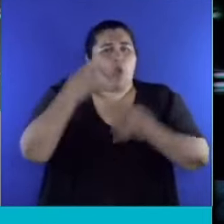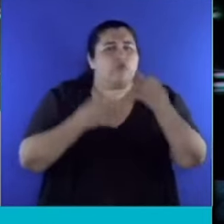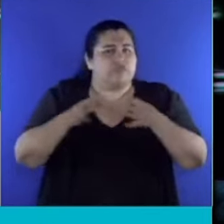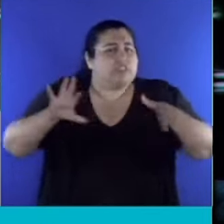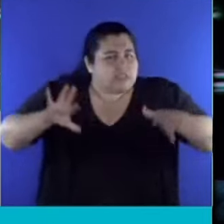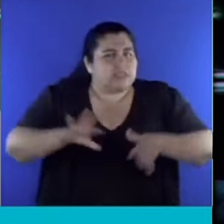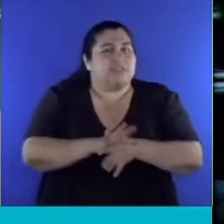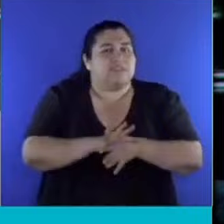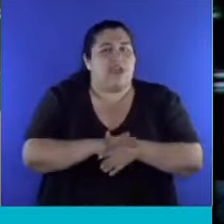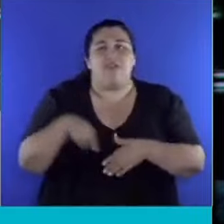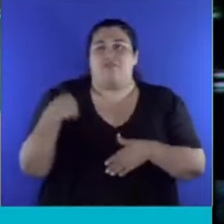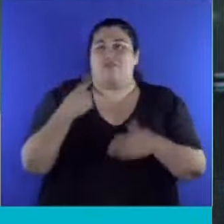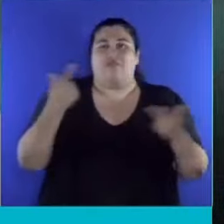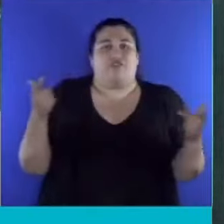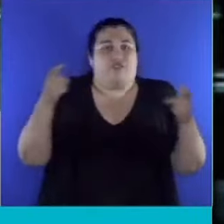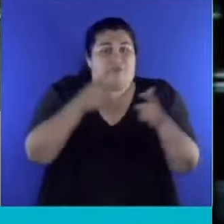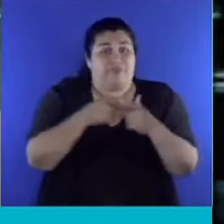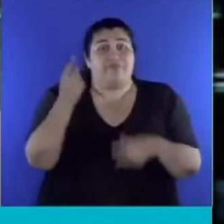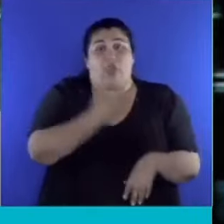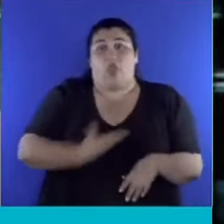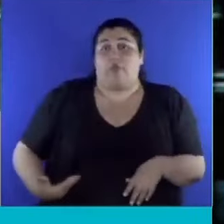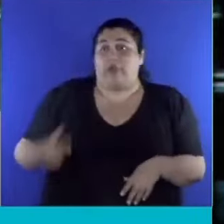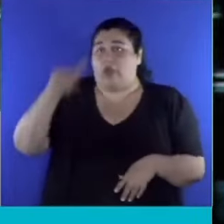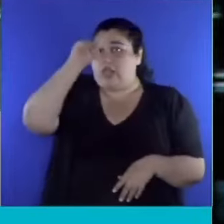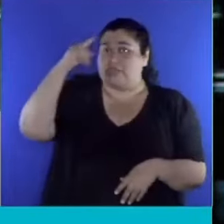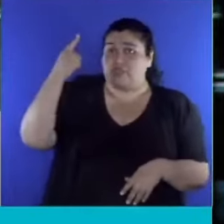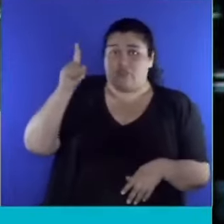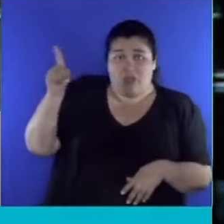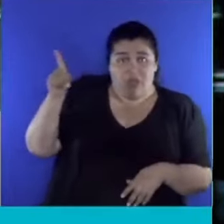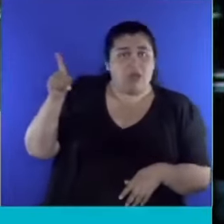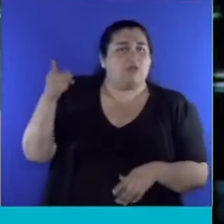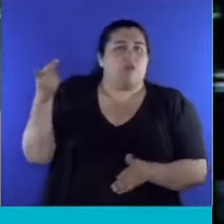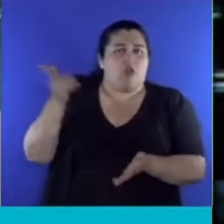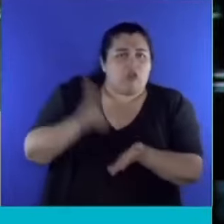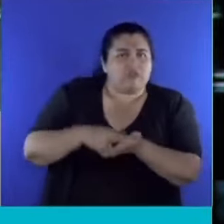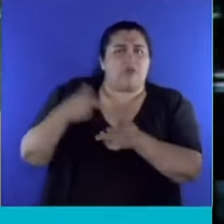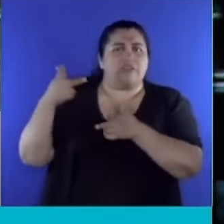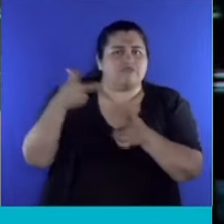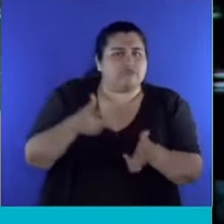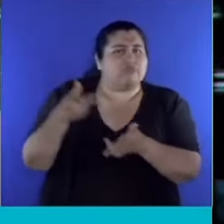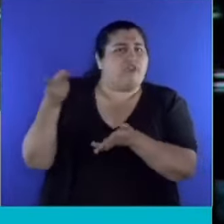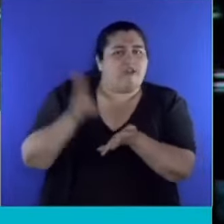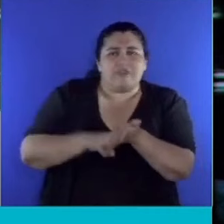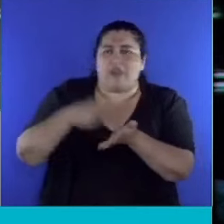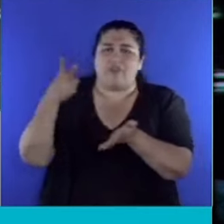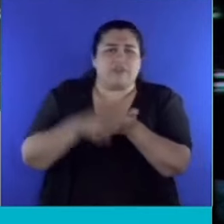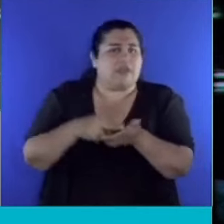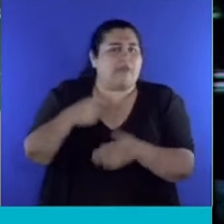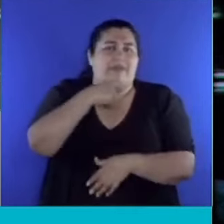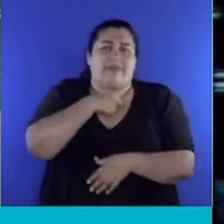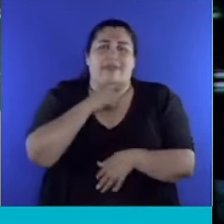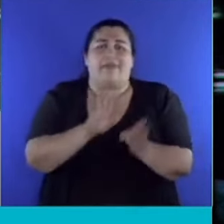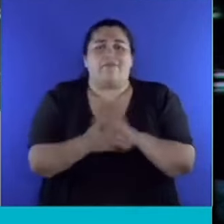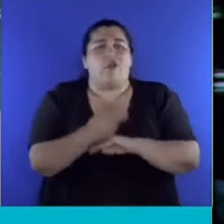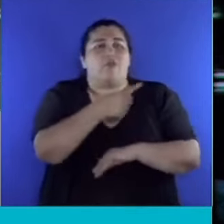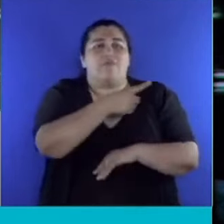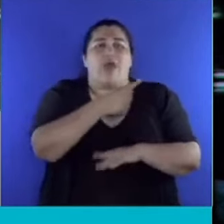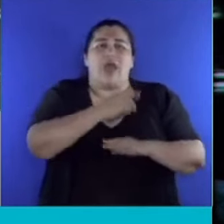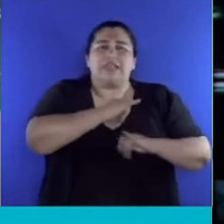acá Porque mientras desde el gobierno nacional una y otra vez intentan legitimar discursos de